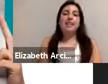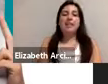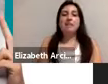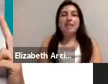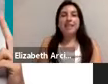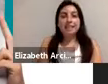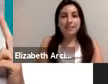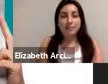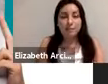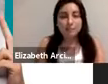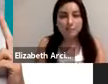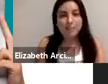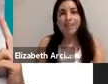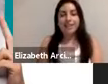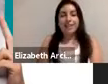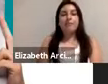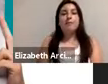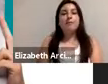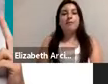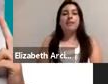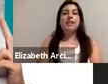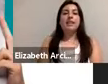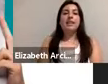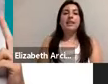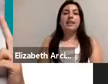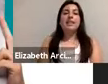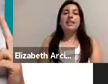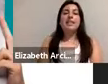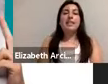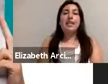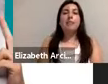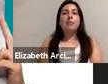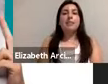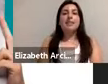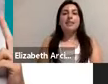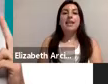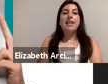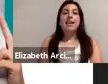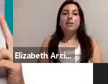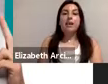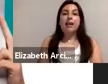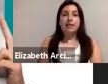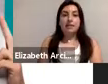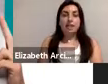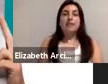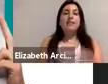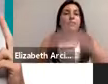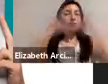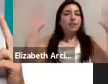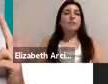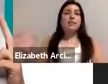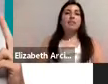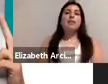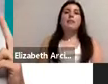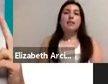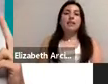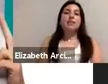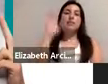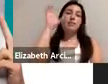factible que se llama la cartilla de Feinblum. La cartilla de Feinblum fue diseñada para pacientes con baja visión. Se usa con